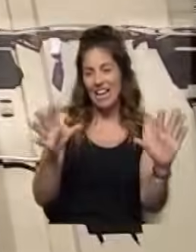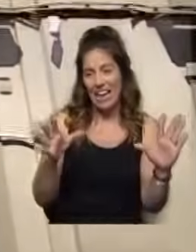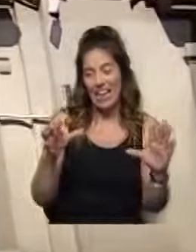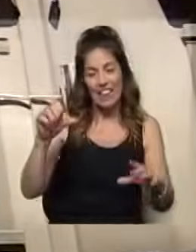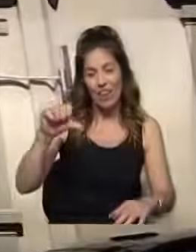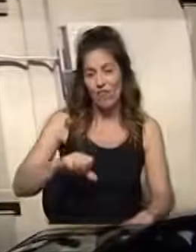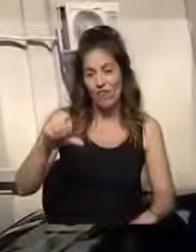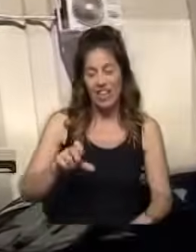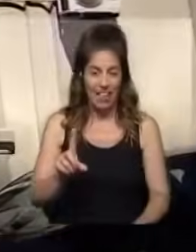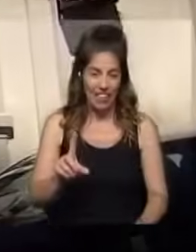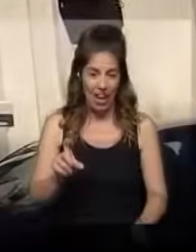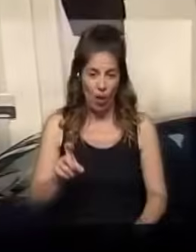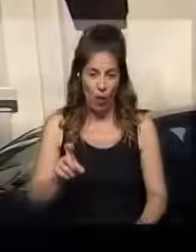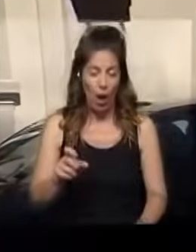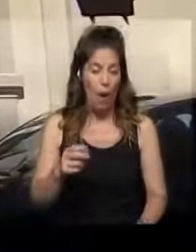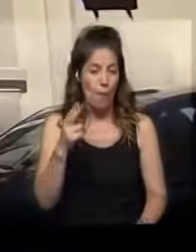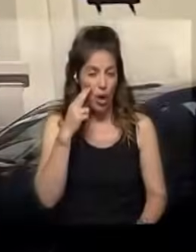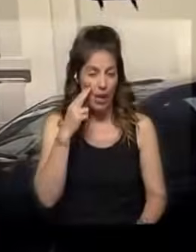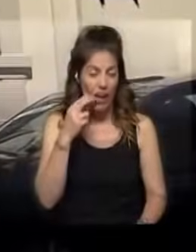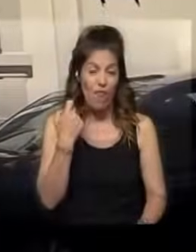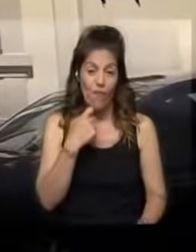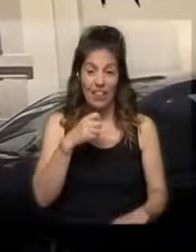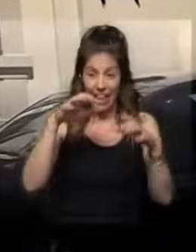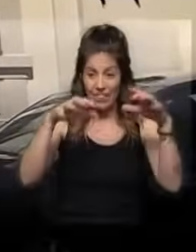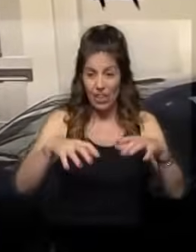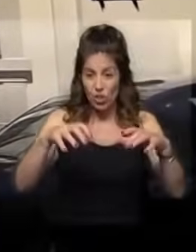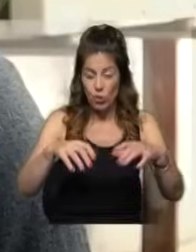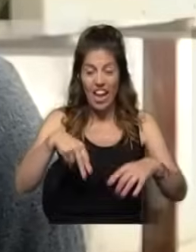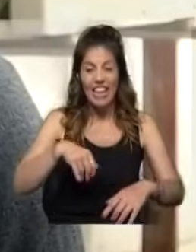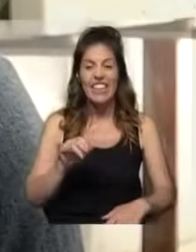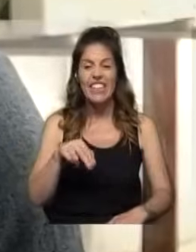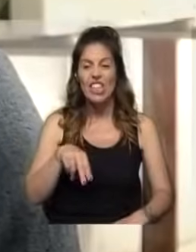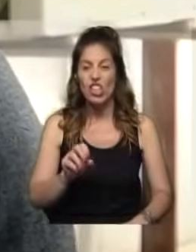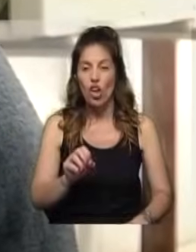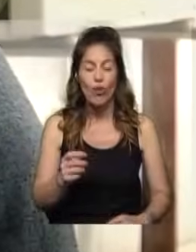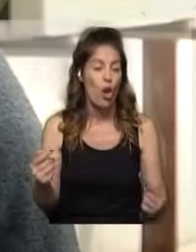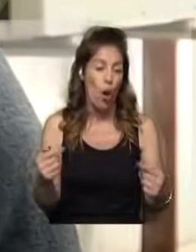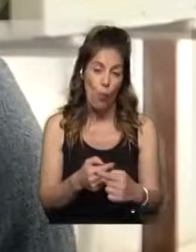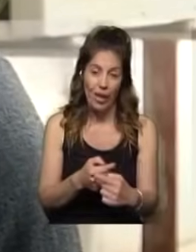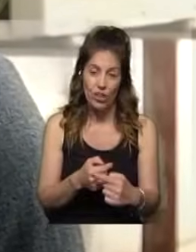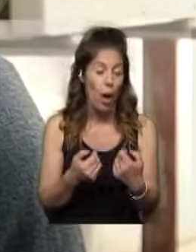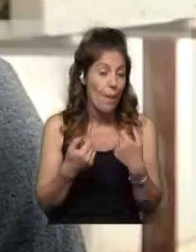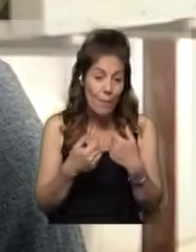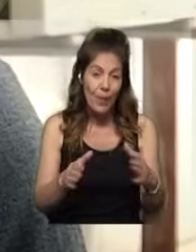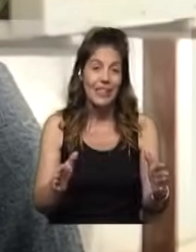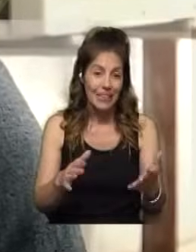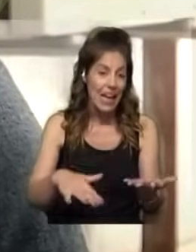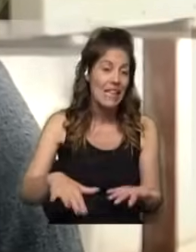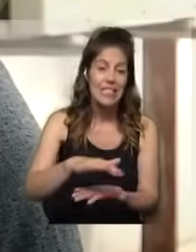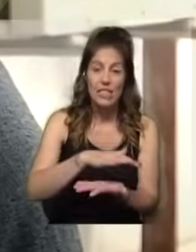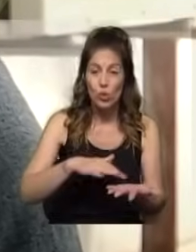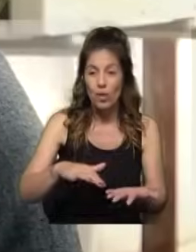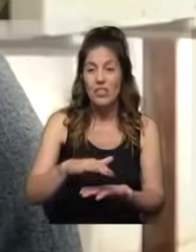hídrico Es decir anomalía de precipitación y el niño es todo lo opuesto Entonces ya en de partida tenemos situaciones